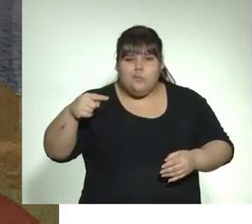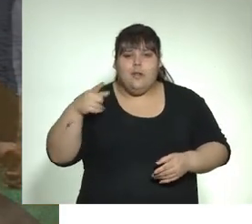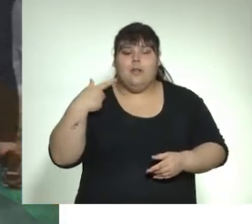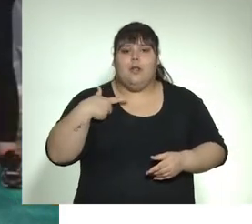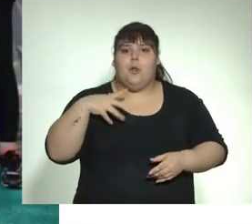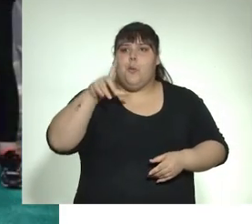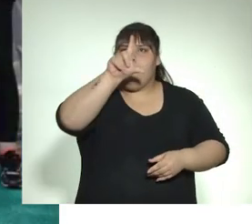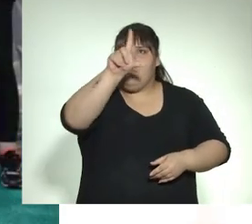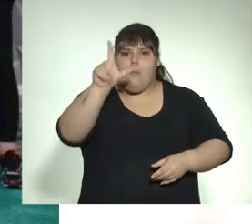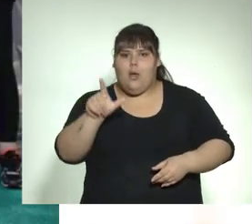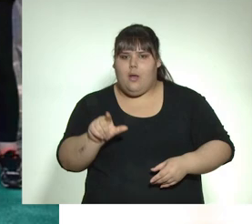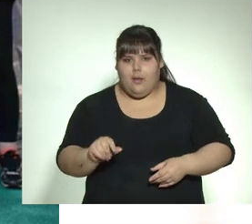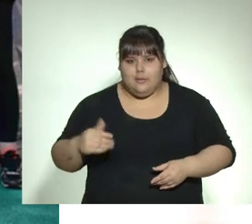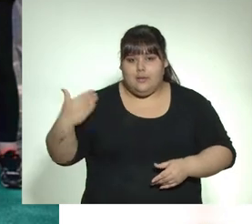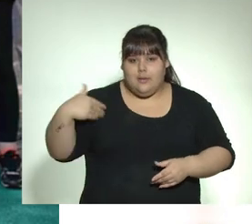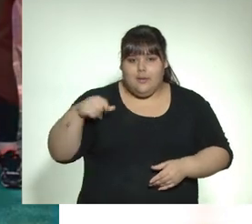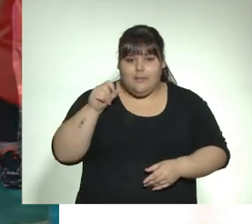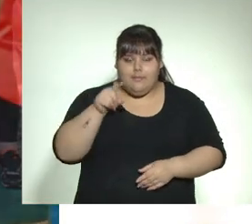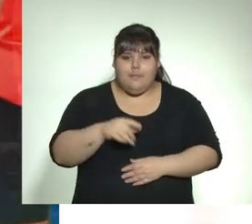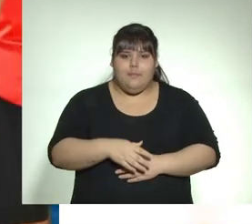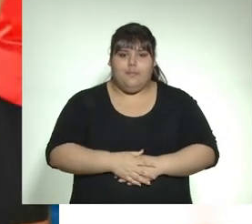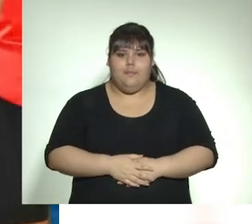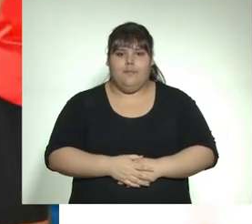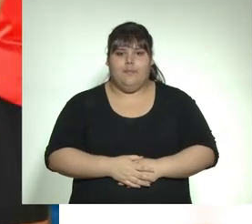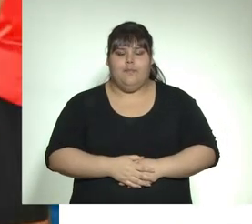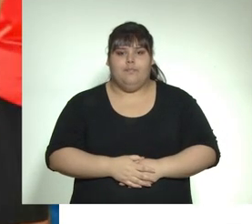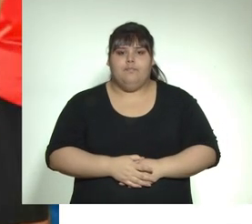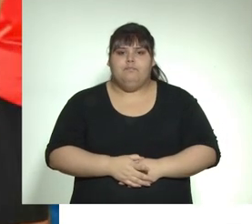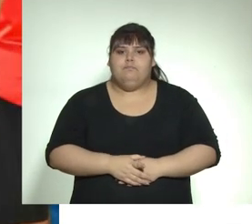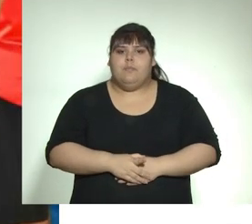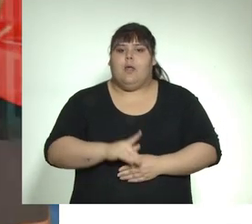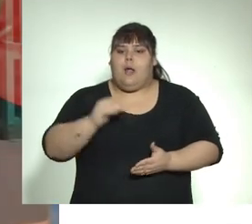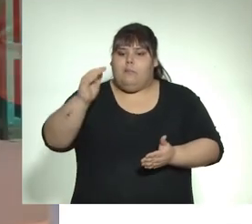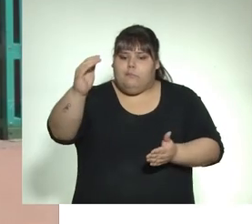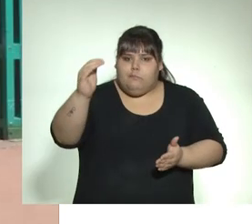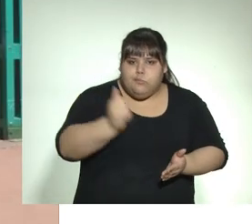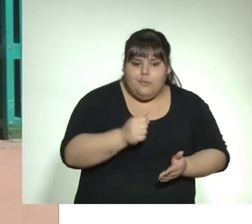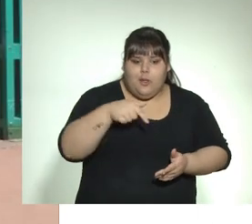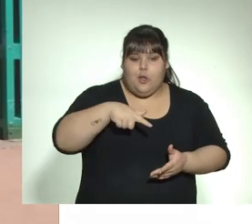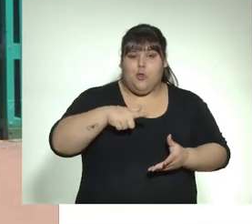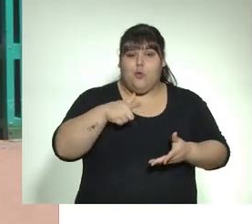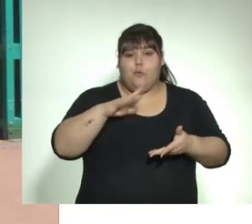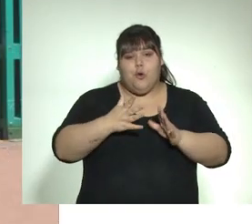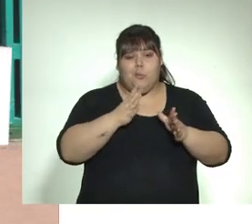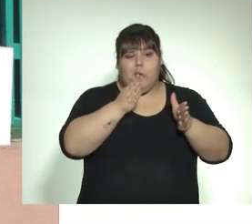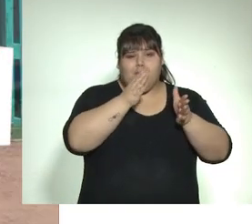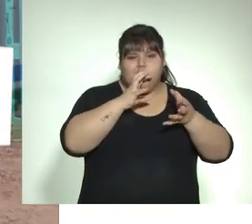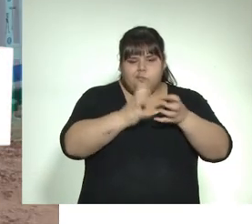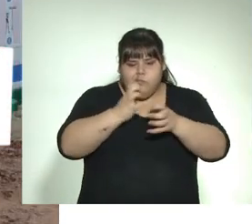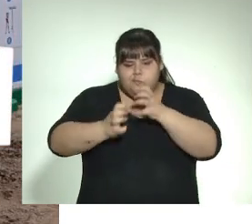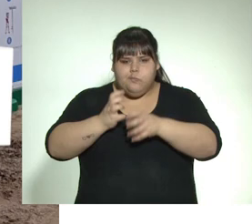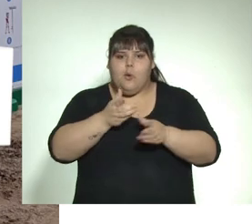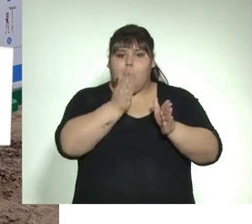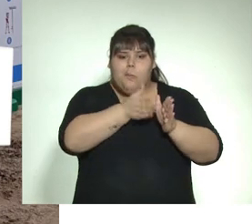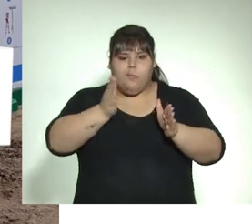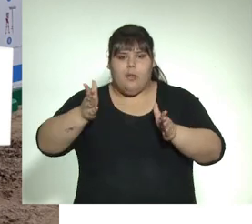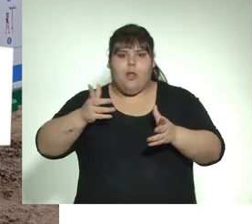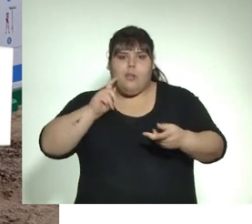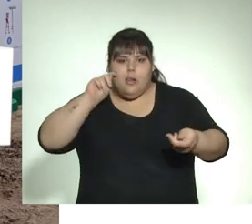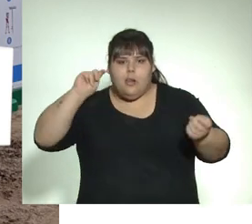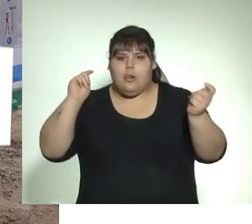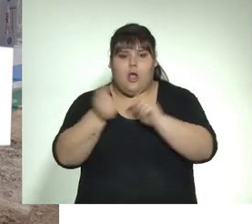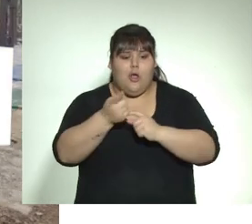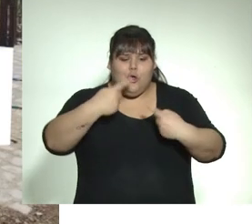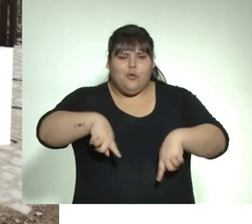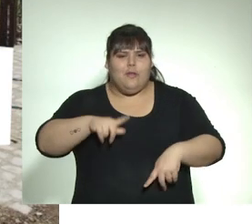municipios de todos los rincones de nuestro país. Cuando llegan ahí, mediante un proceso se convierten en